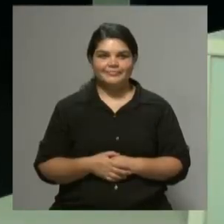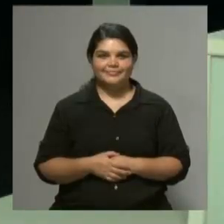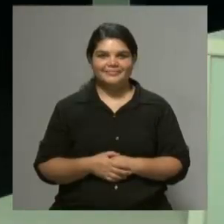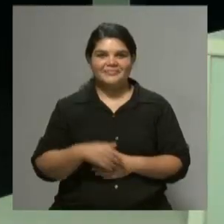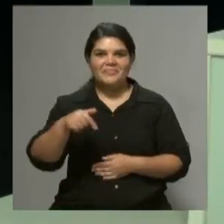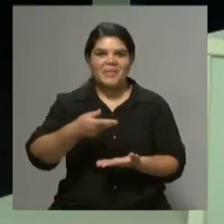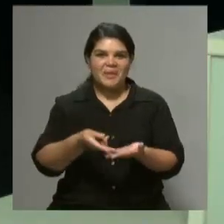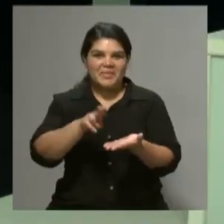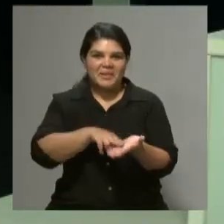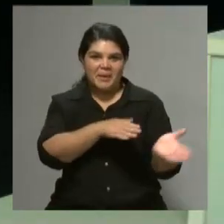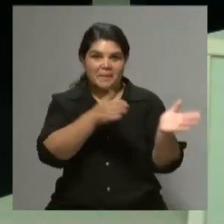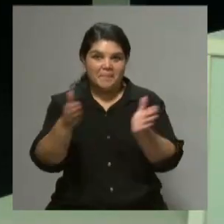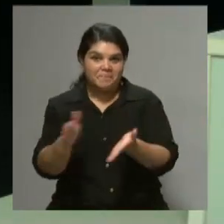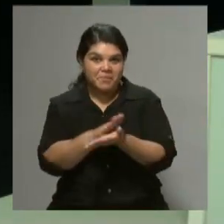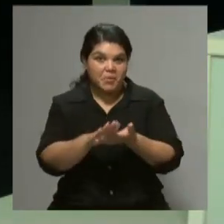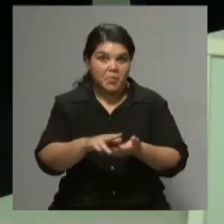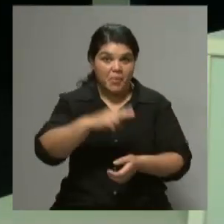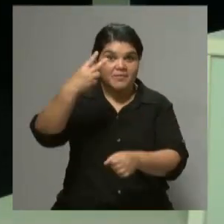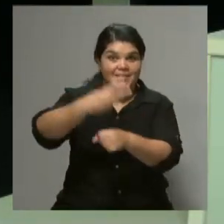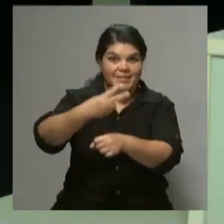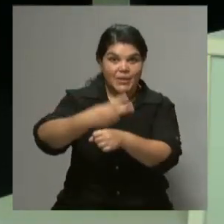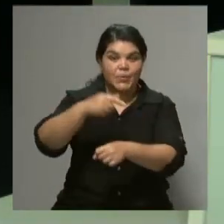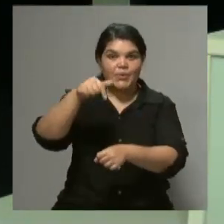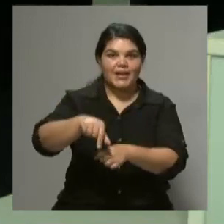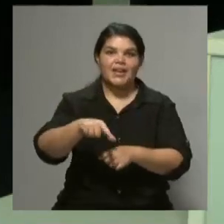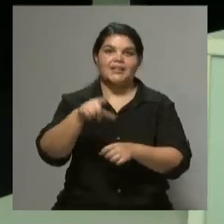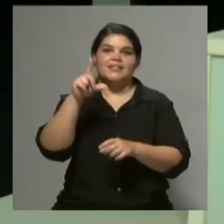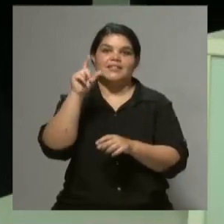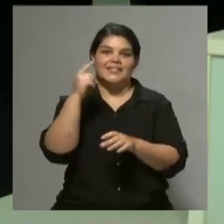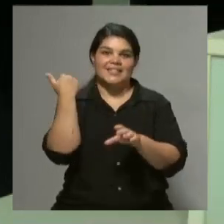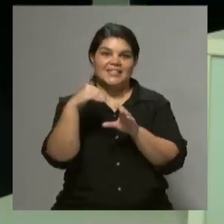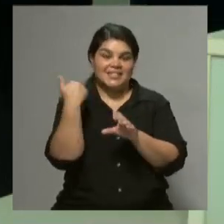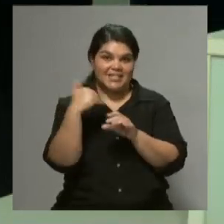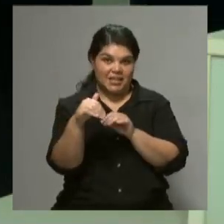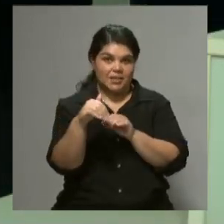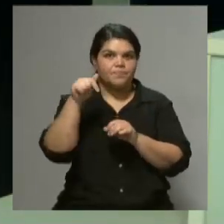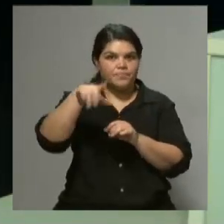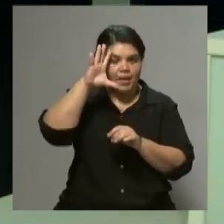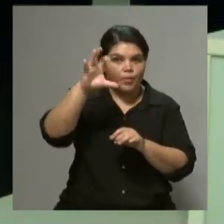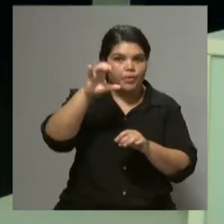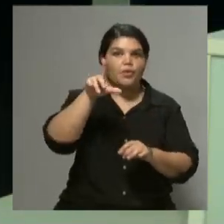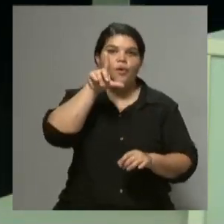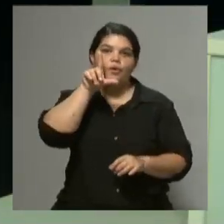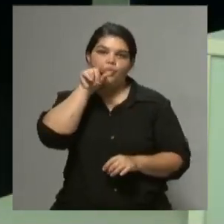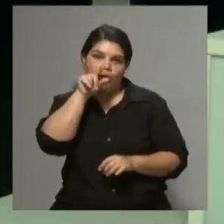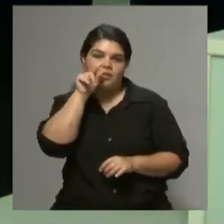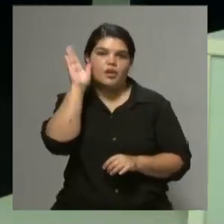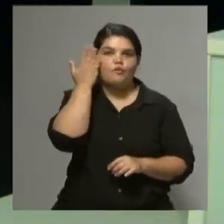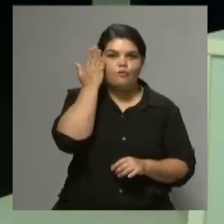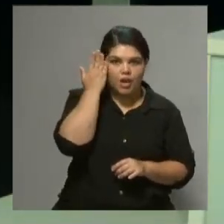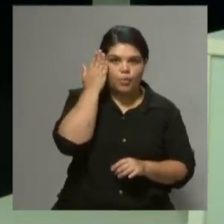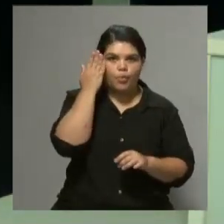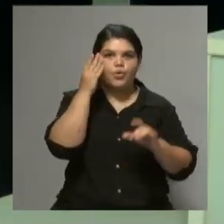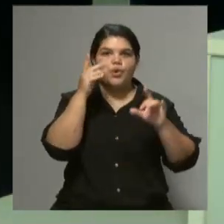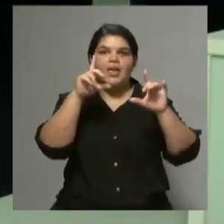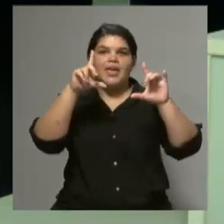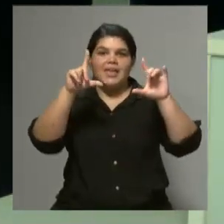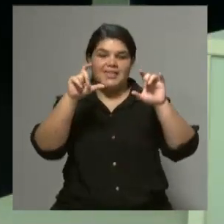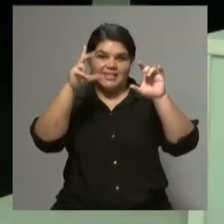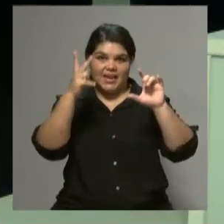Estamos de vuelta, nuevo bloque, segundo de Chat Político. Recuerden que estamos en las redes, estamos en Twitter, en Facebook, en Instagram. Ustedes